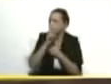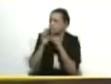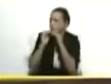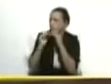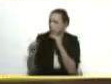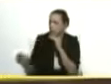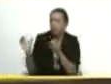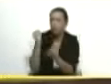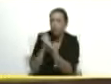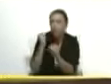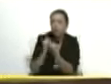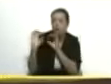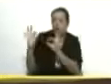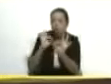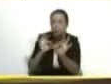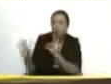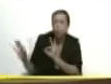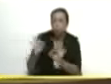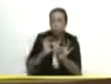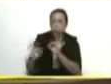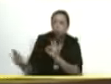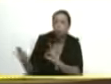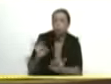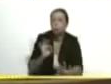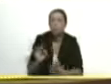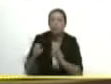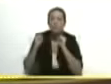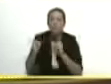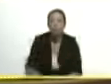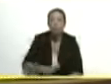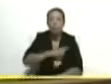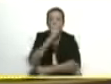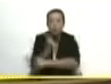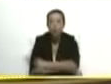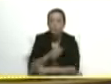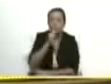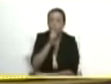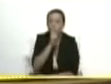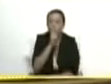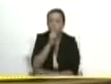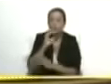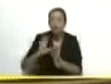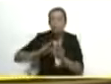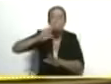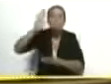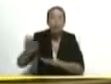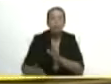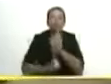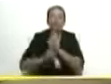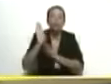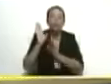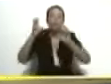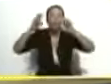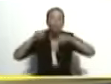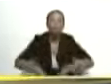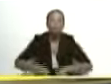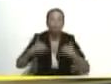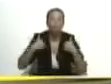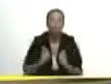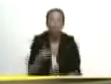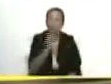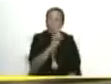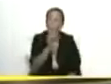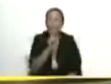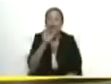incansables, invencibles, indestructibles, y echamos para adelante en cada coyuntura,